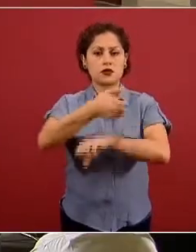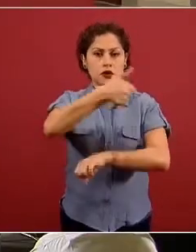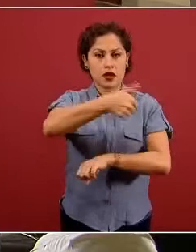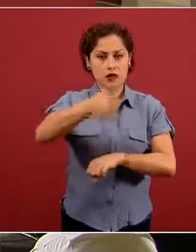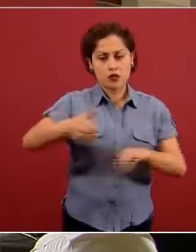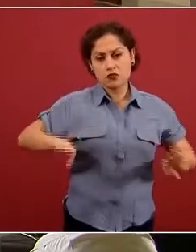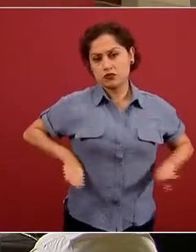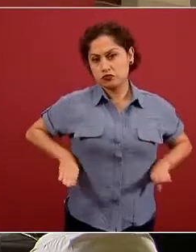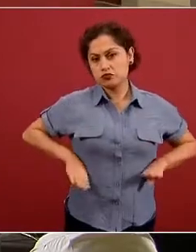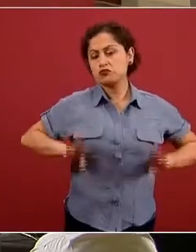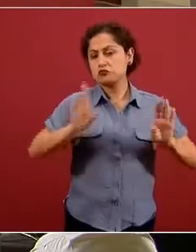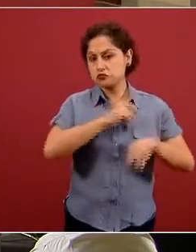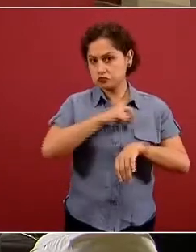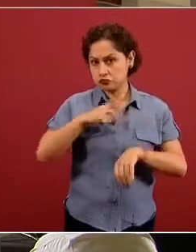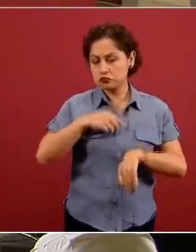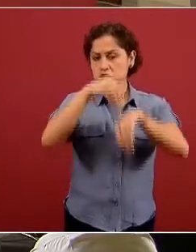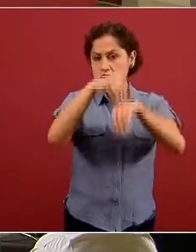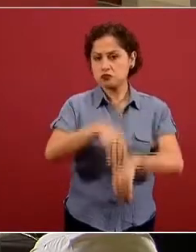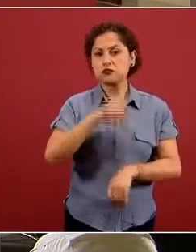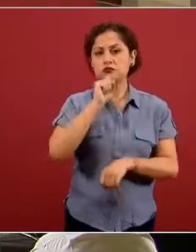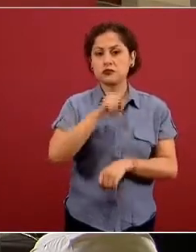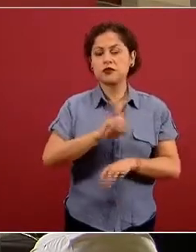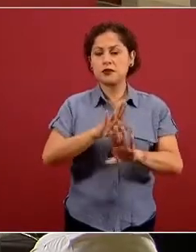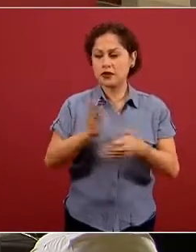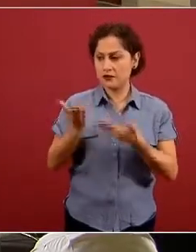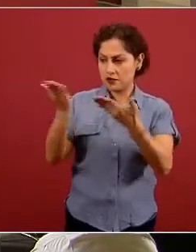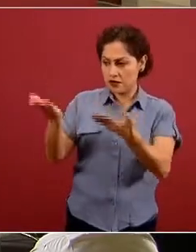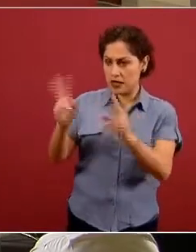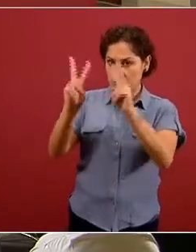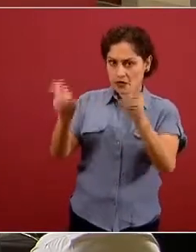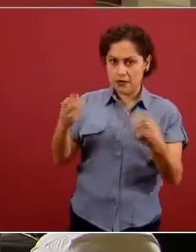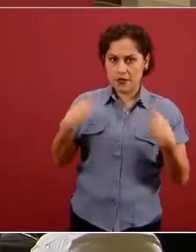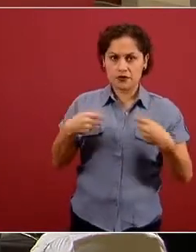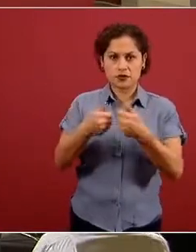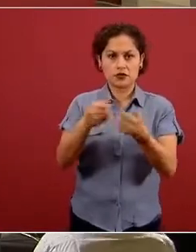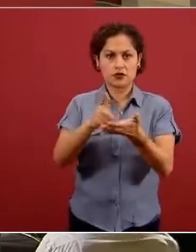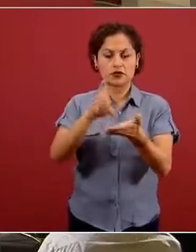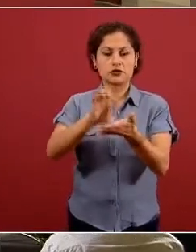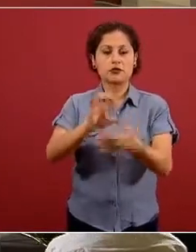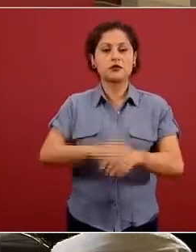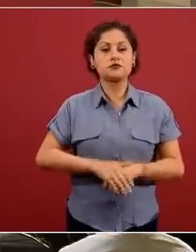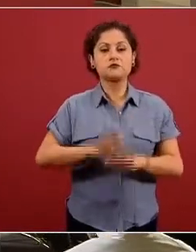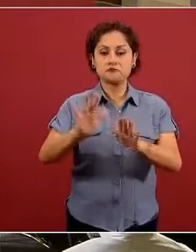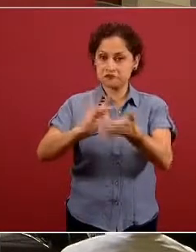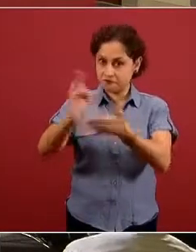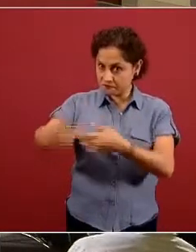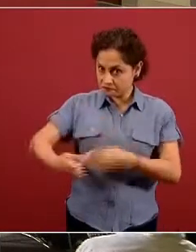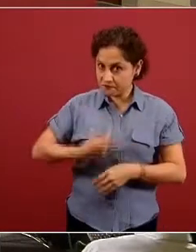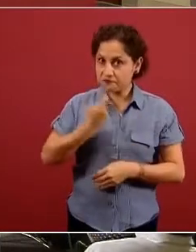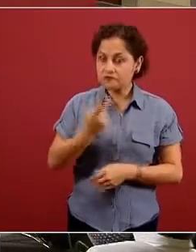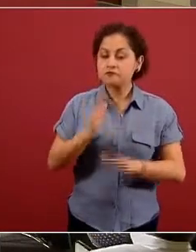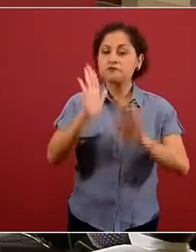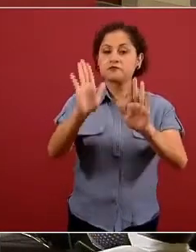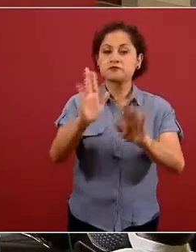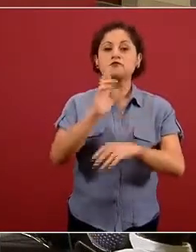Sí, las personas con discapacidad. Muchísimas gracias por la pregunta. Las personas que viven con